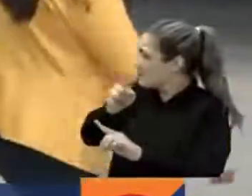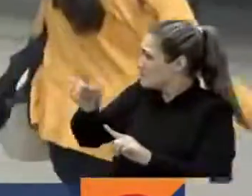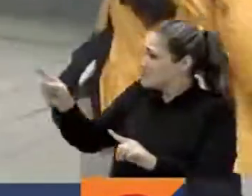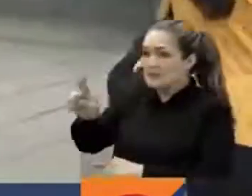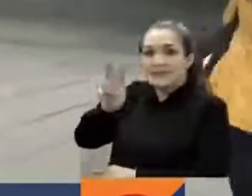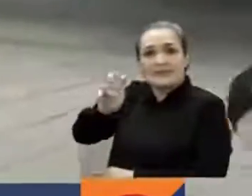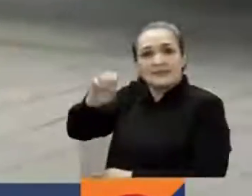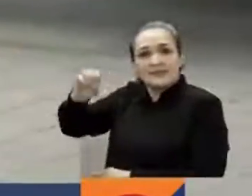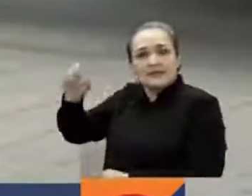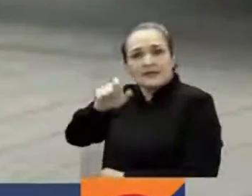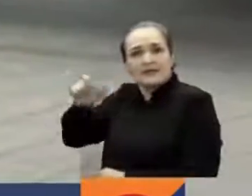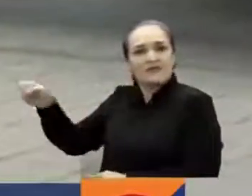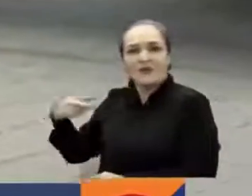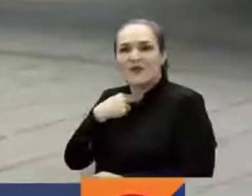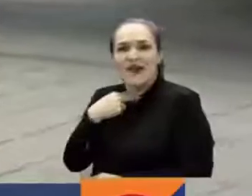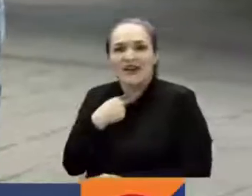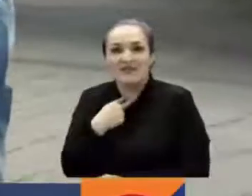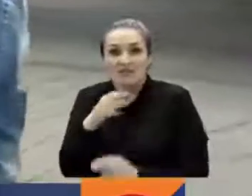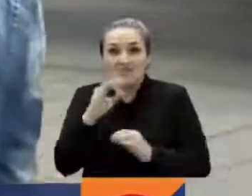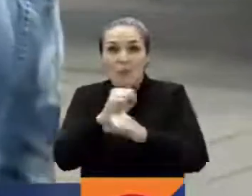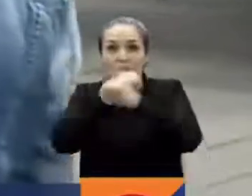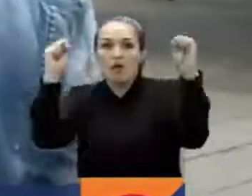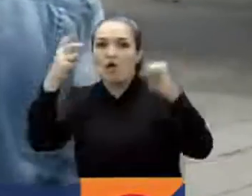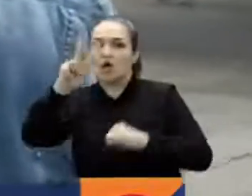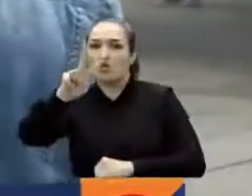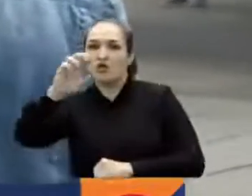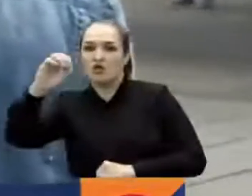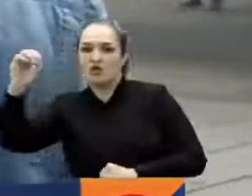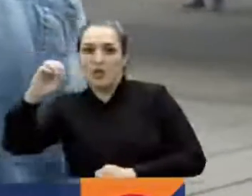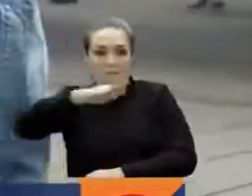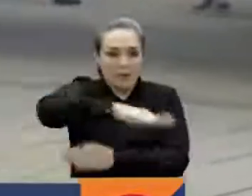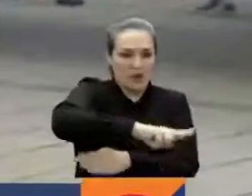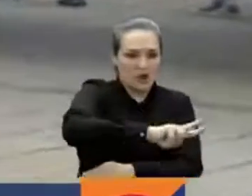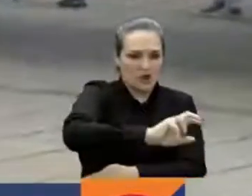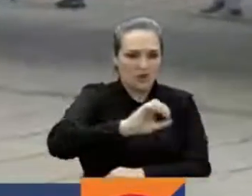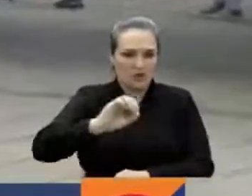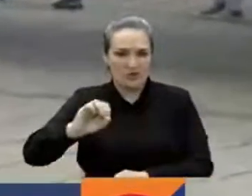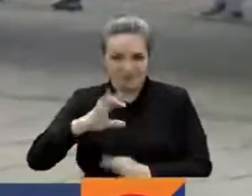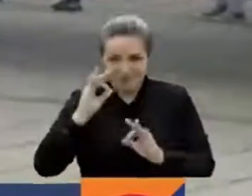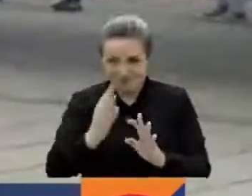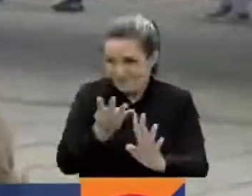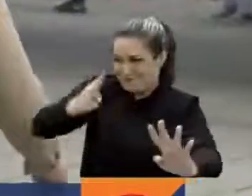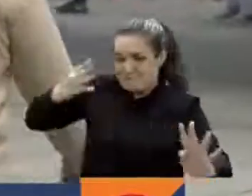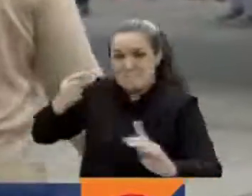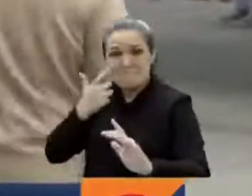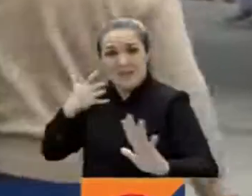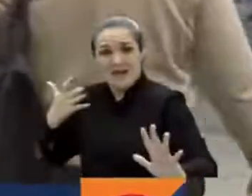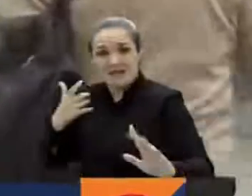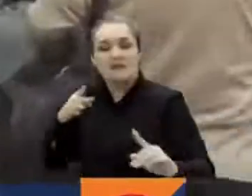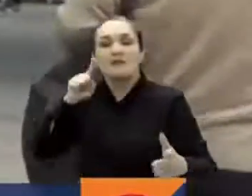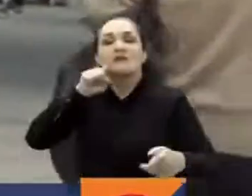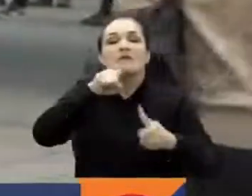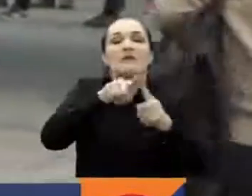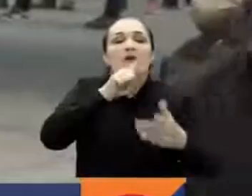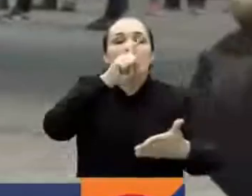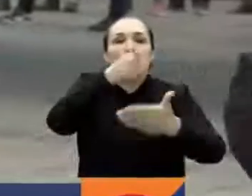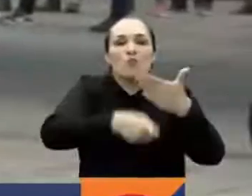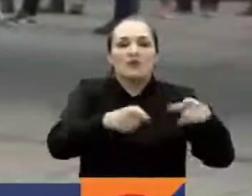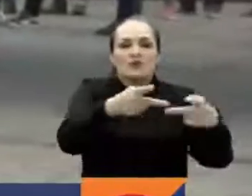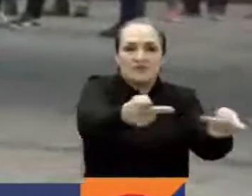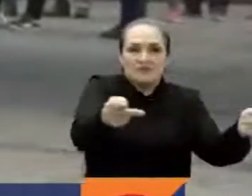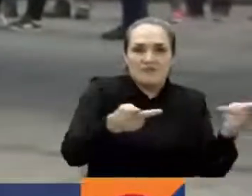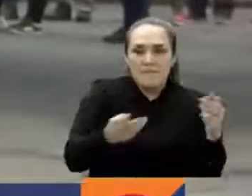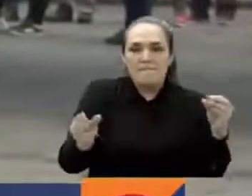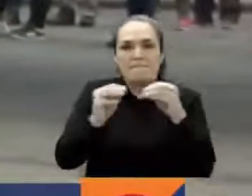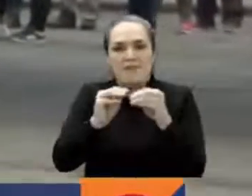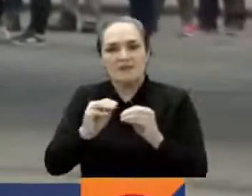aquí y se acercan para poder pagar su impuesto predial y también el impuesto vehicular. Sin embargo, estas son algunas de las soluciones